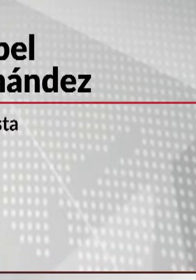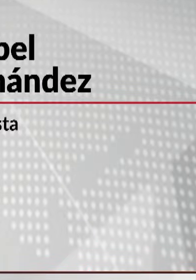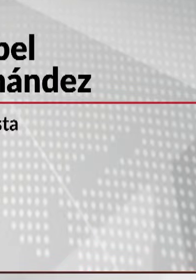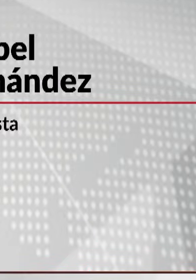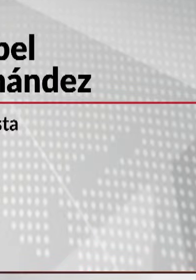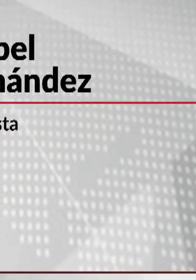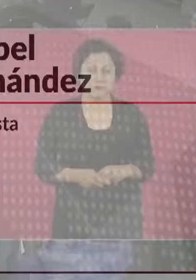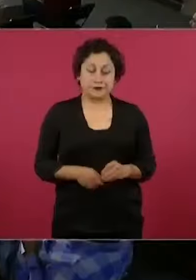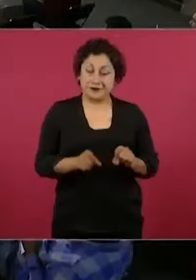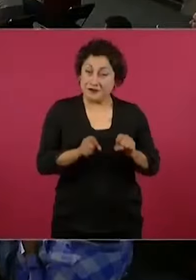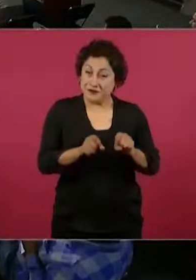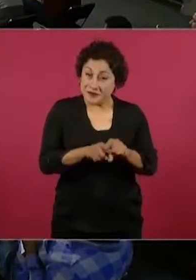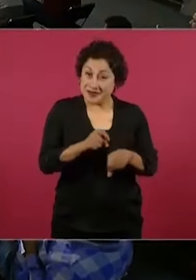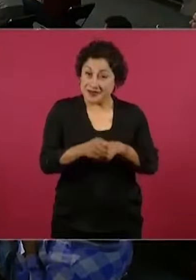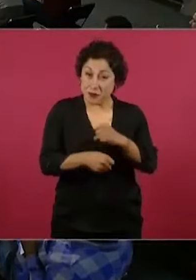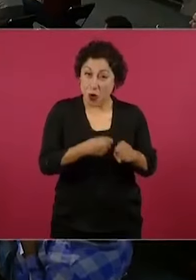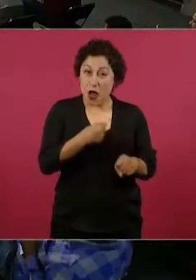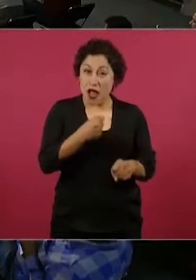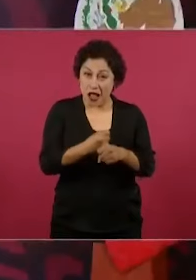aquí va.